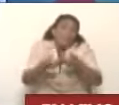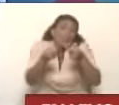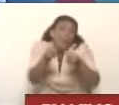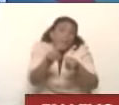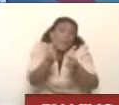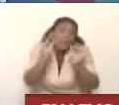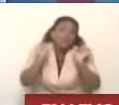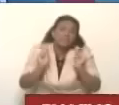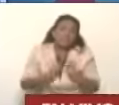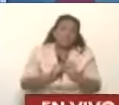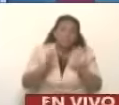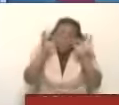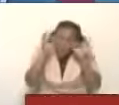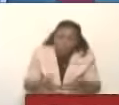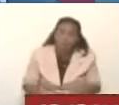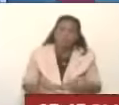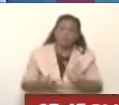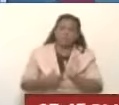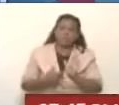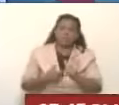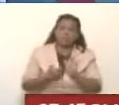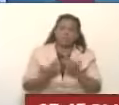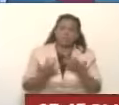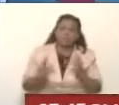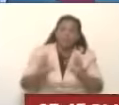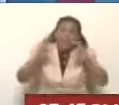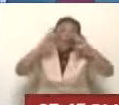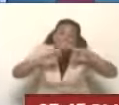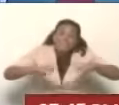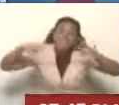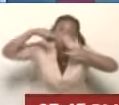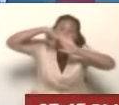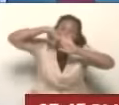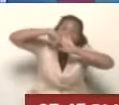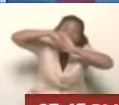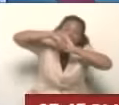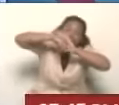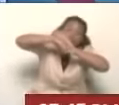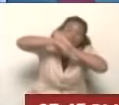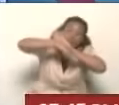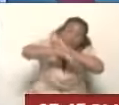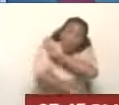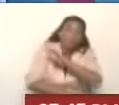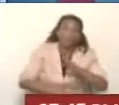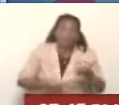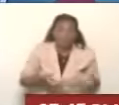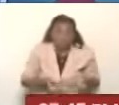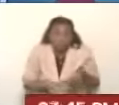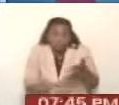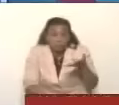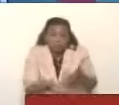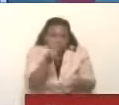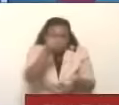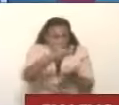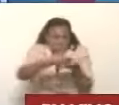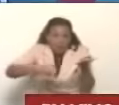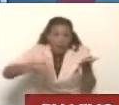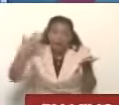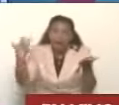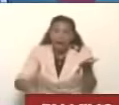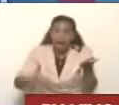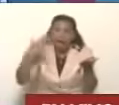Te puedo garantizar que esta investigación ha arrojado elementos contundentes,